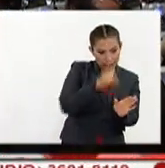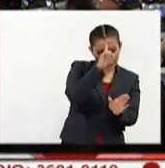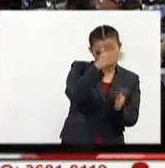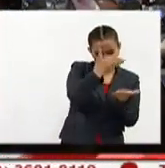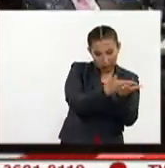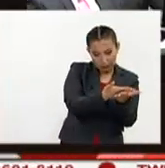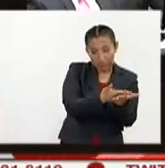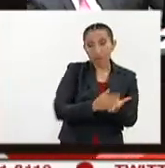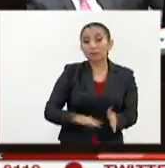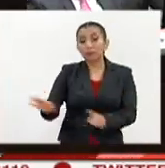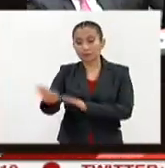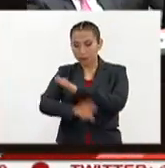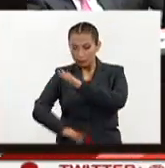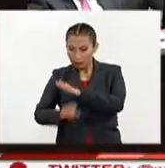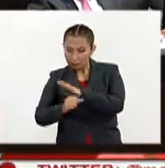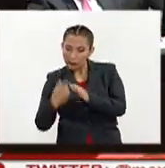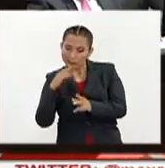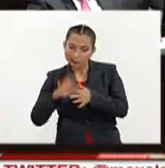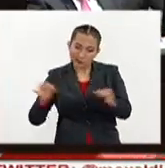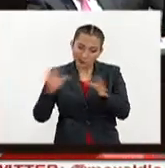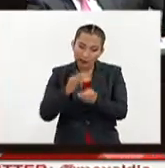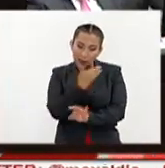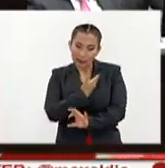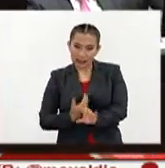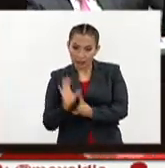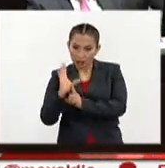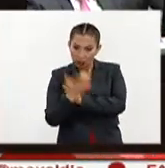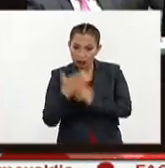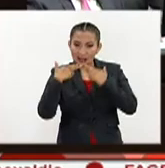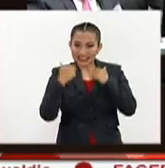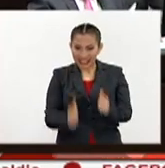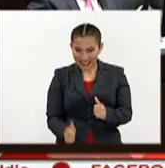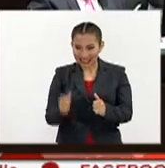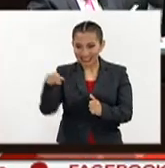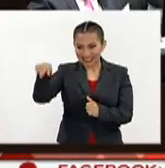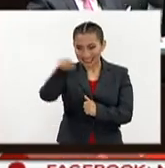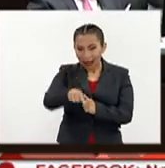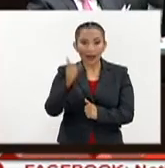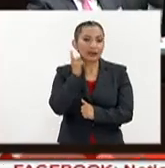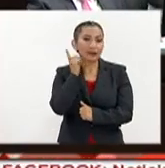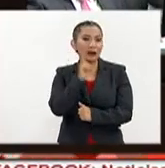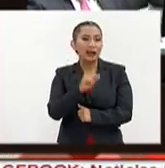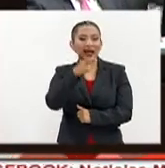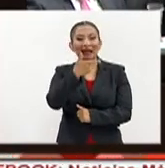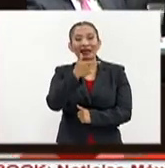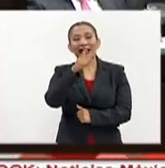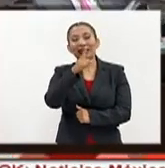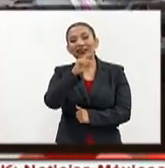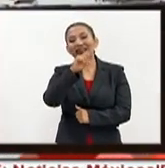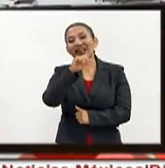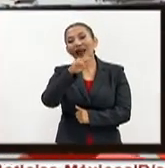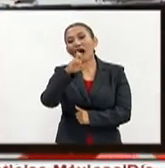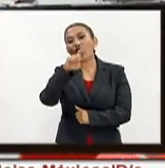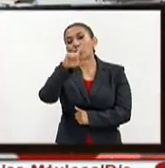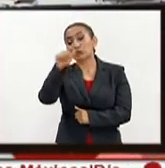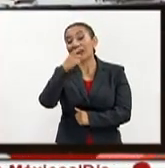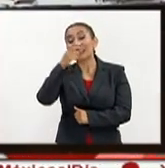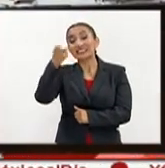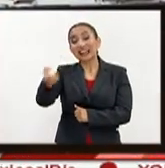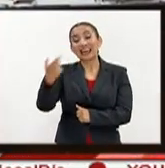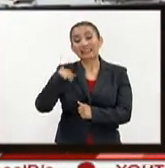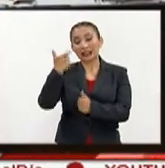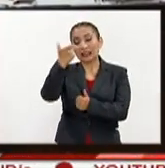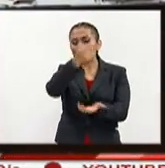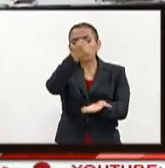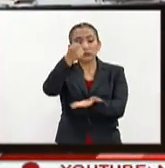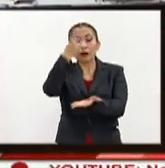Ejecutivo. Al fundamentar el dictamen, la presidenta de la Comisión de Hacienda y Crédito Público, la diputada Gina Cruz, señaló que estos recursos